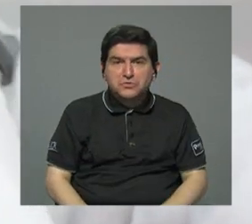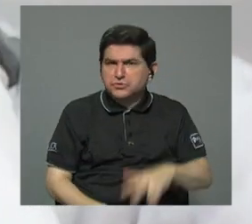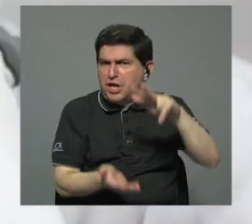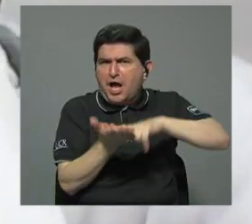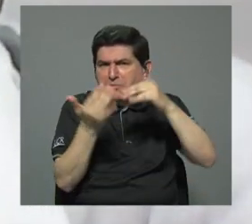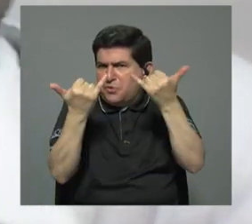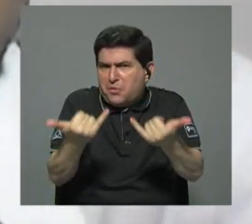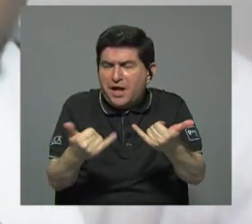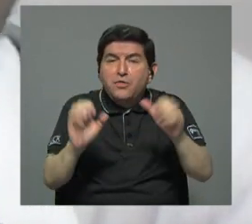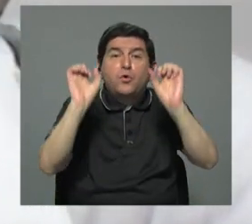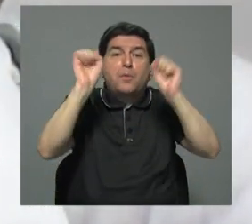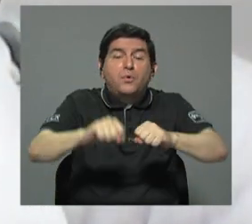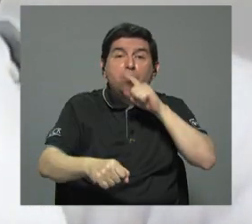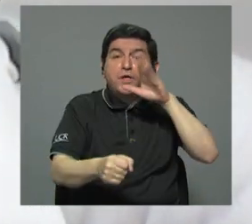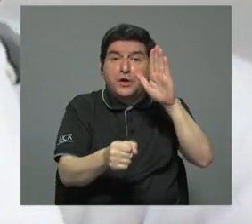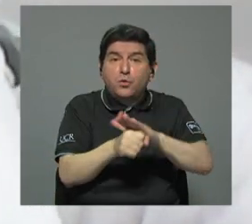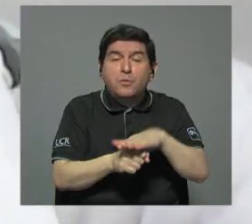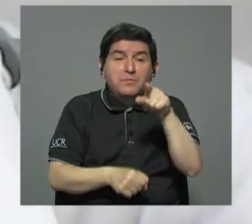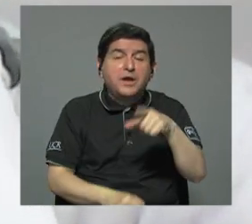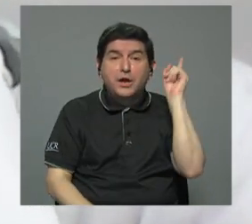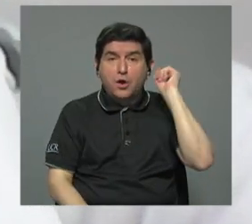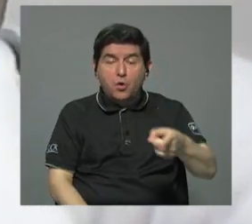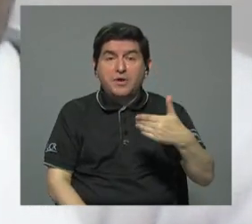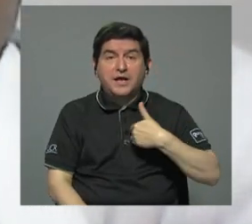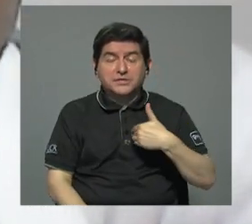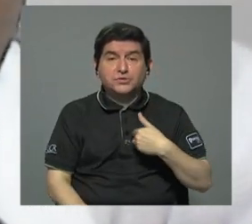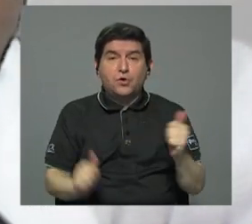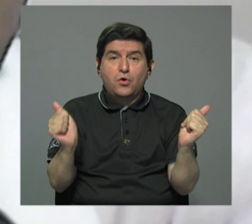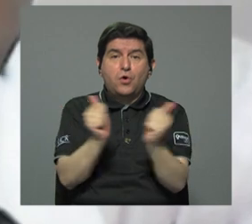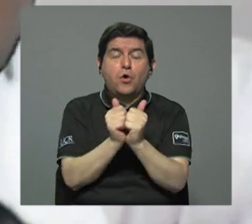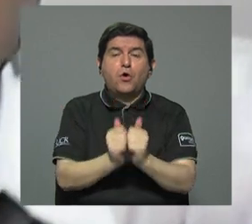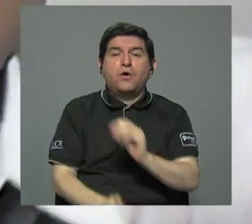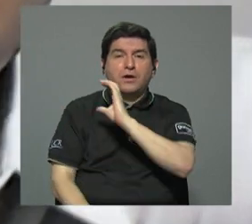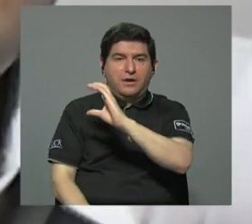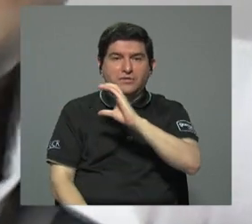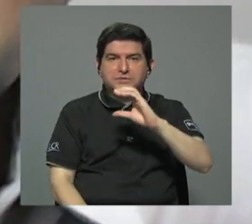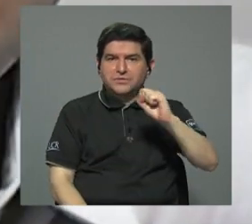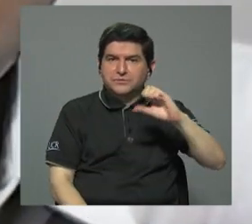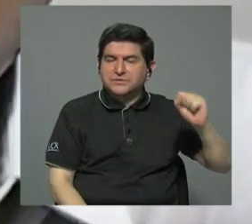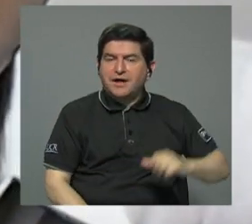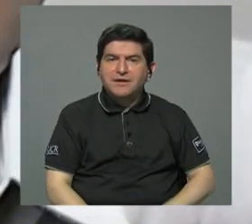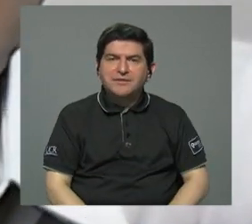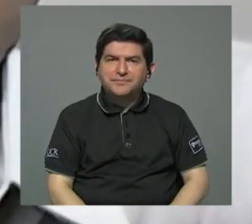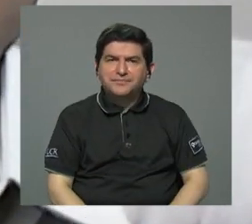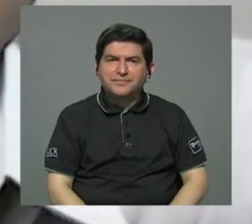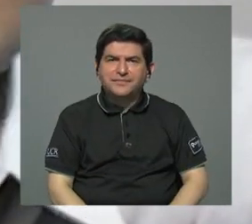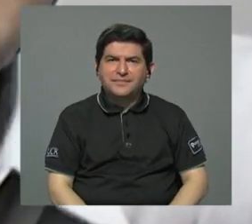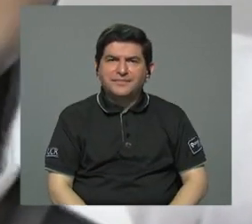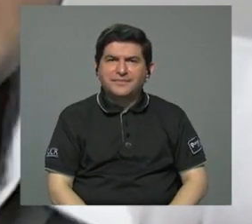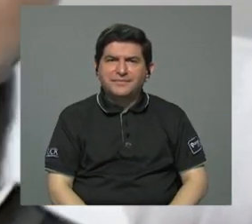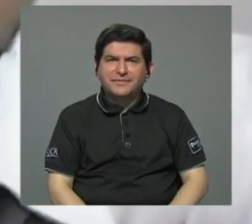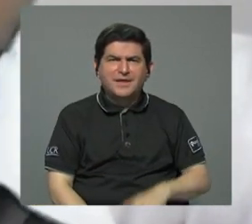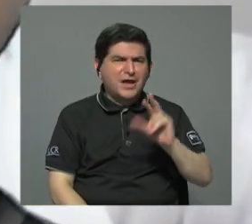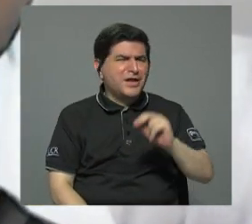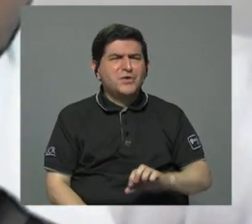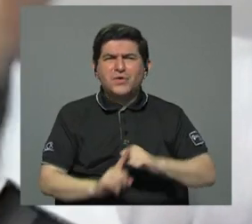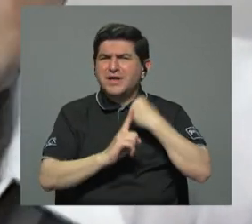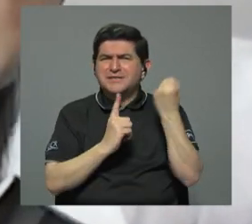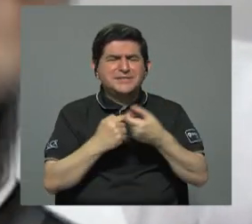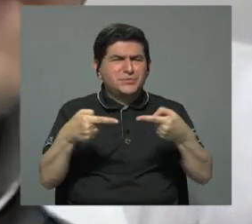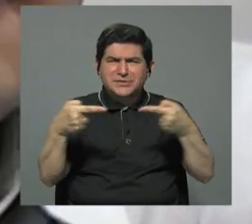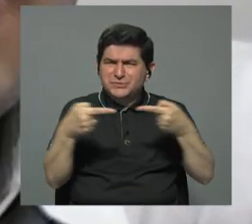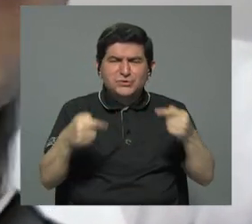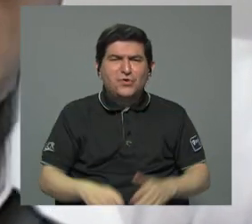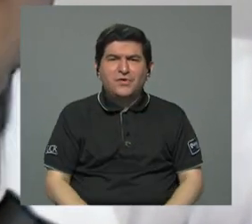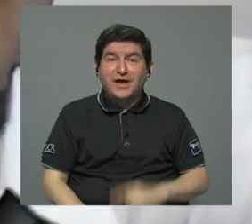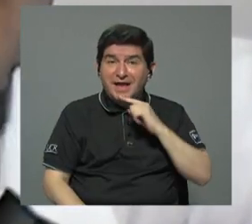aprobado, para poder cumplir con esas obligaciones de la caja. O sea, estamos en una dicotomía, bueno, ni siquiera es una dicotomía, es una realidad,